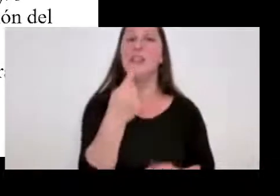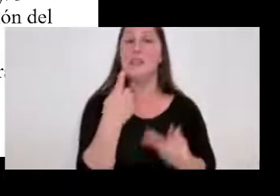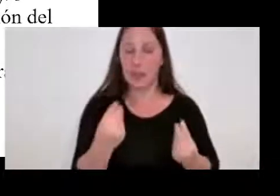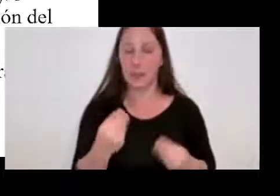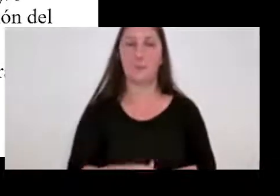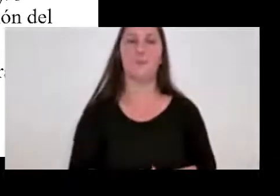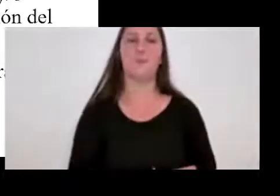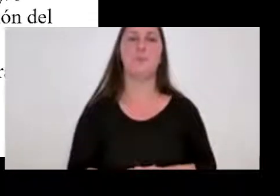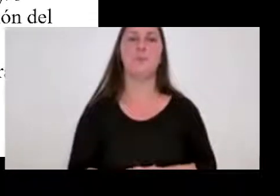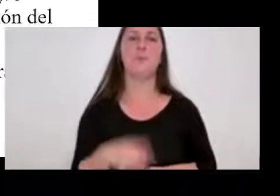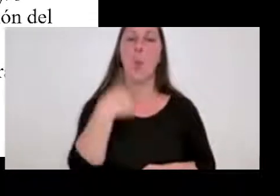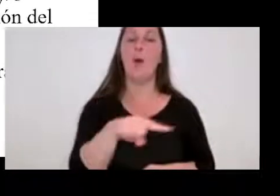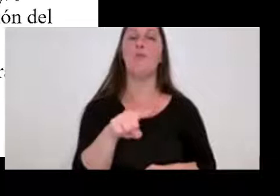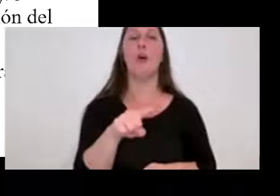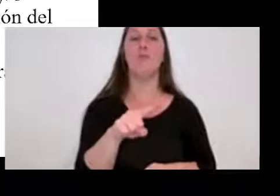se designen